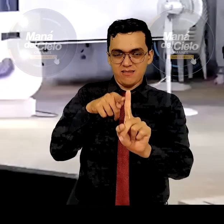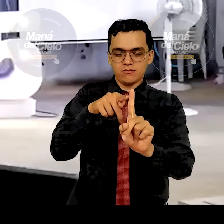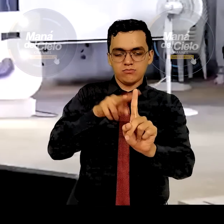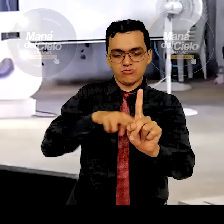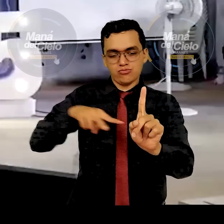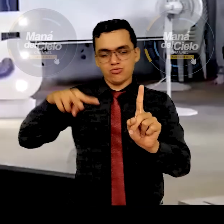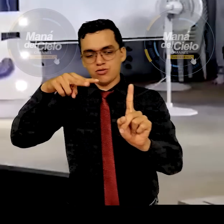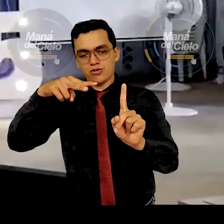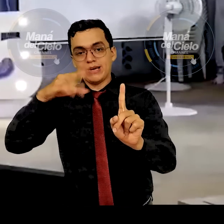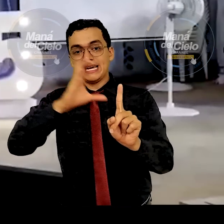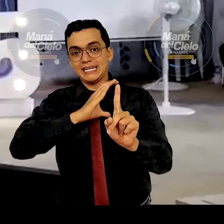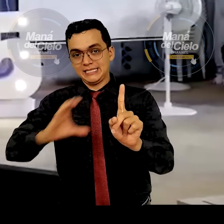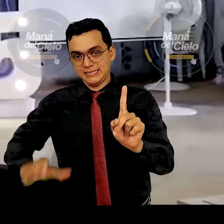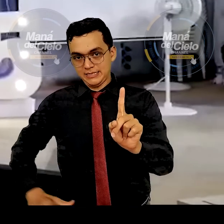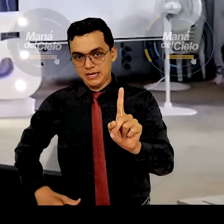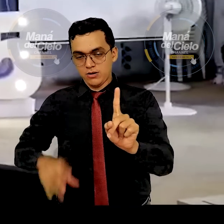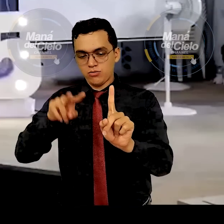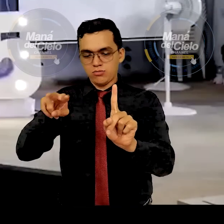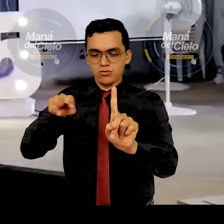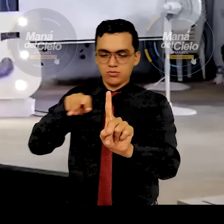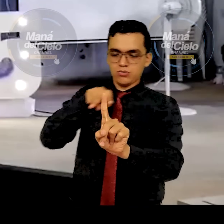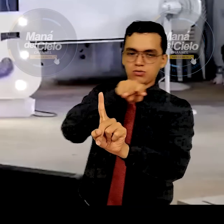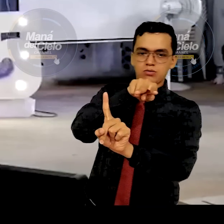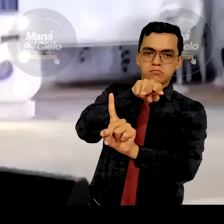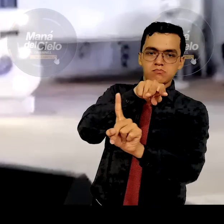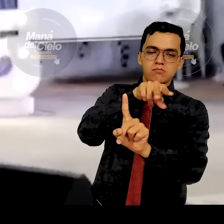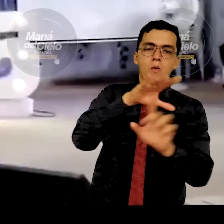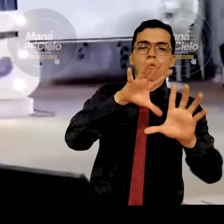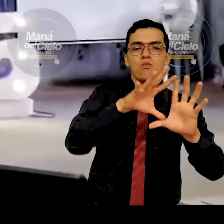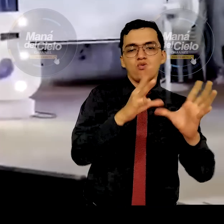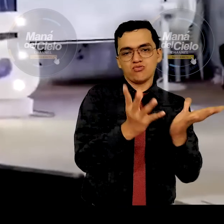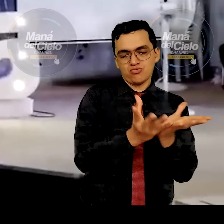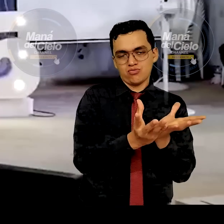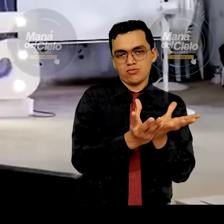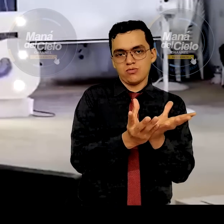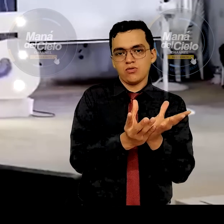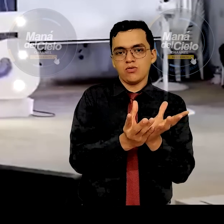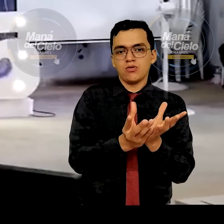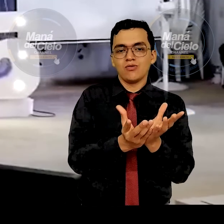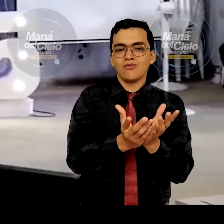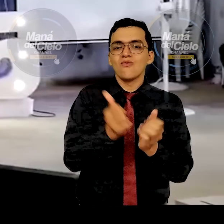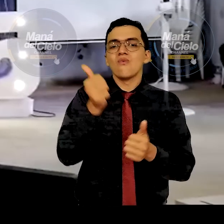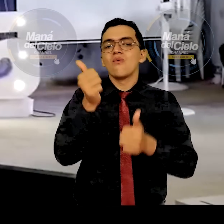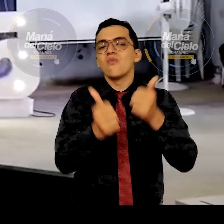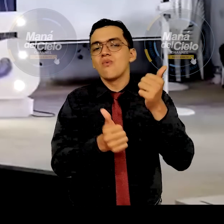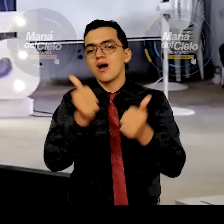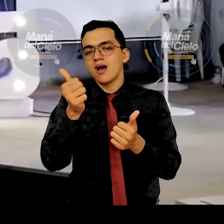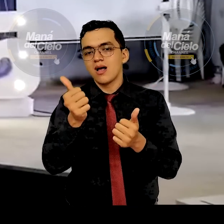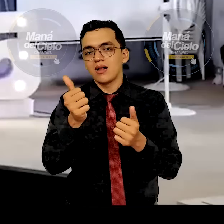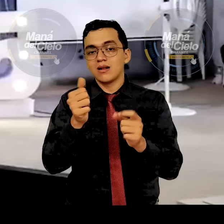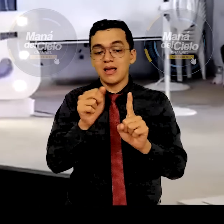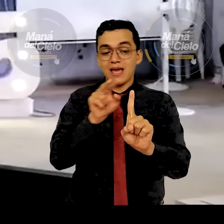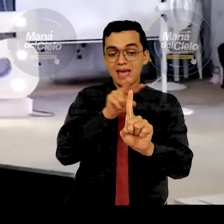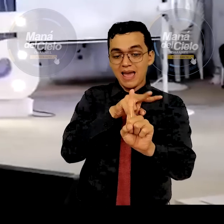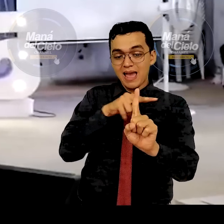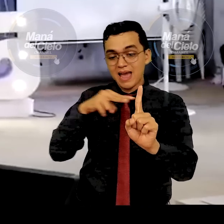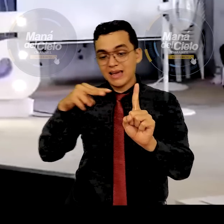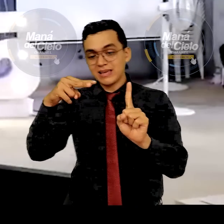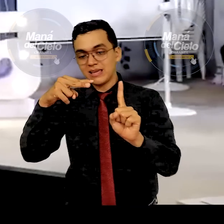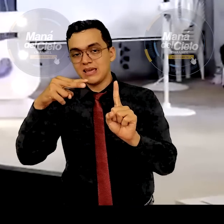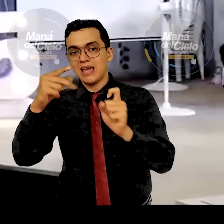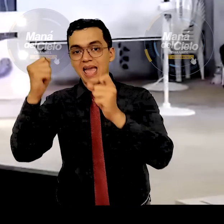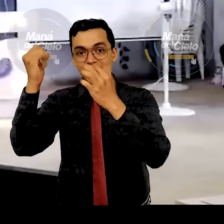Usted tiene dos maneras de existir: o usted existe en la carne o usted existe en el espíritu.